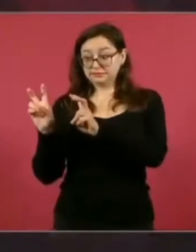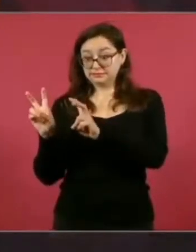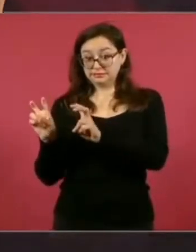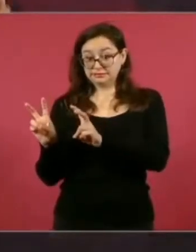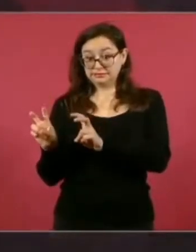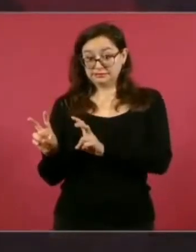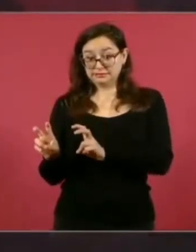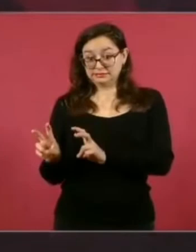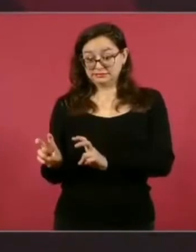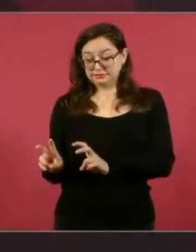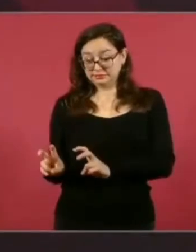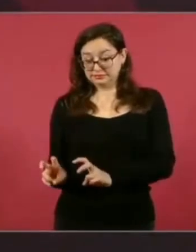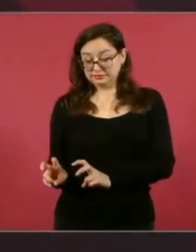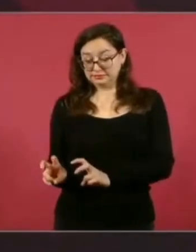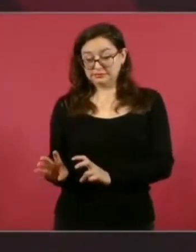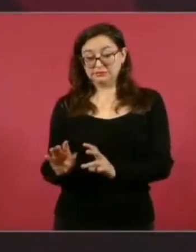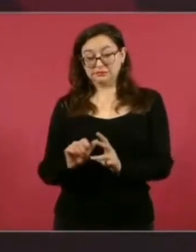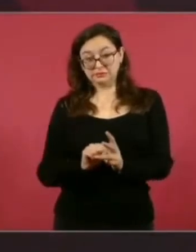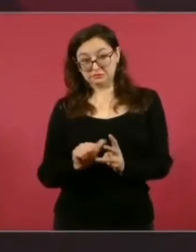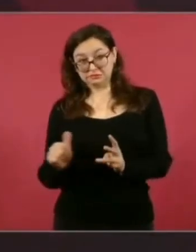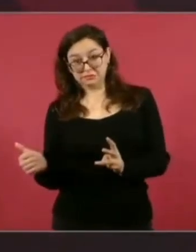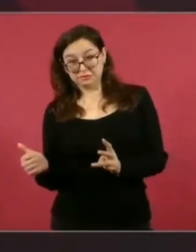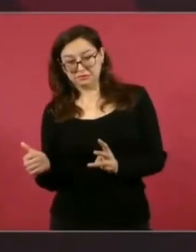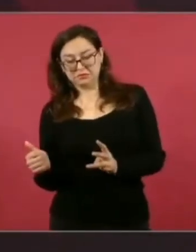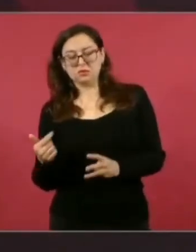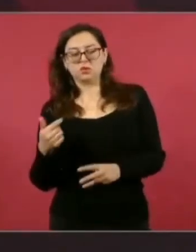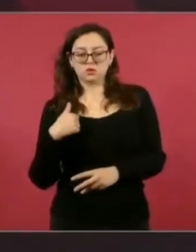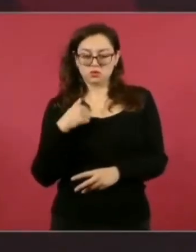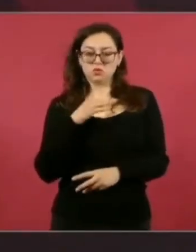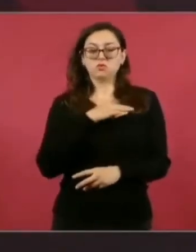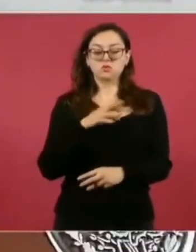yo también les contesto, ¿no? Y al final,